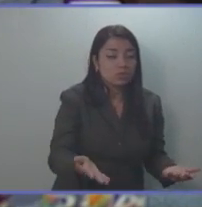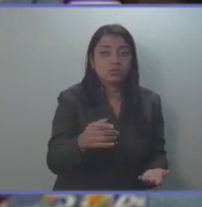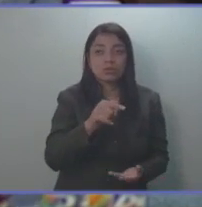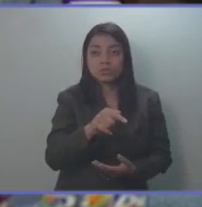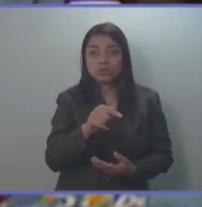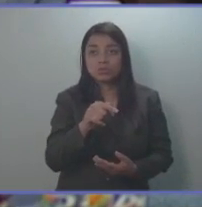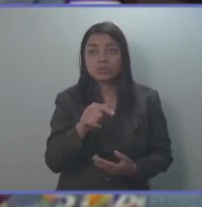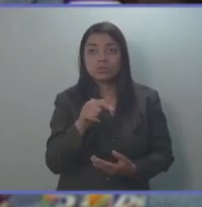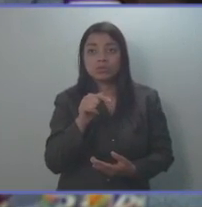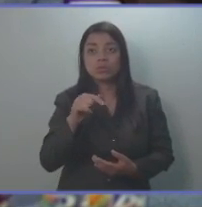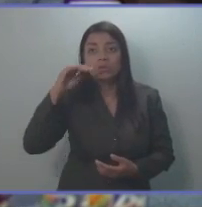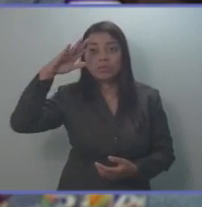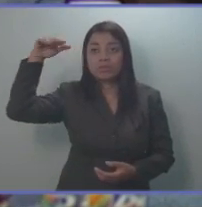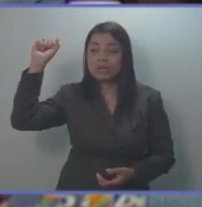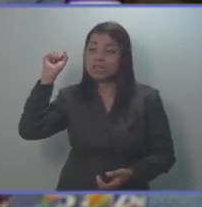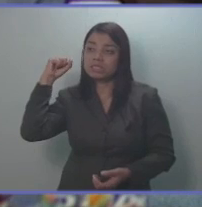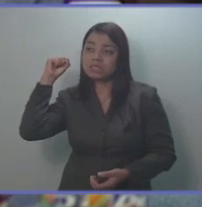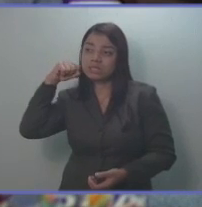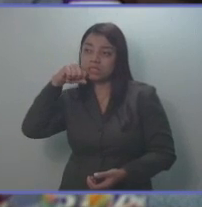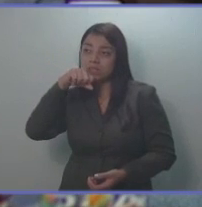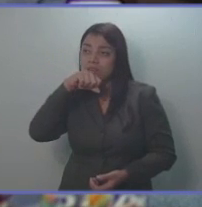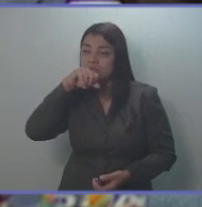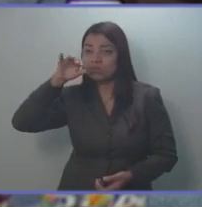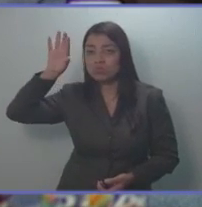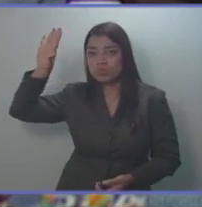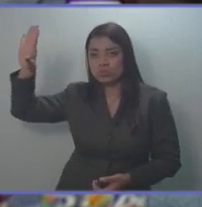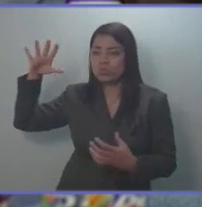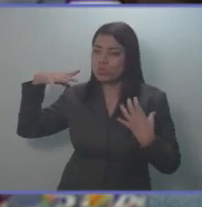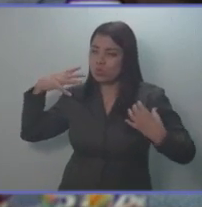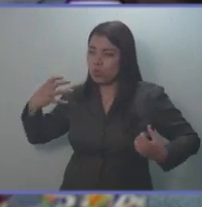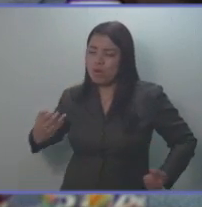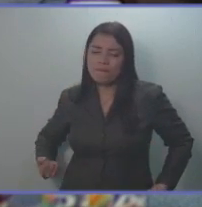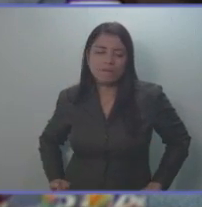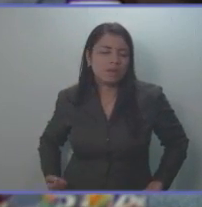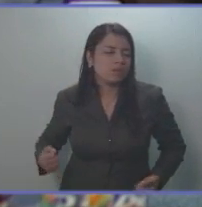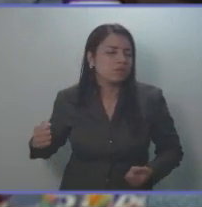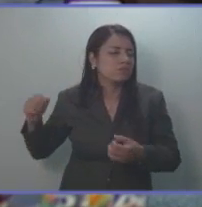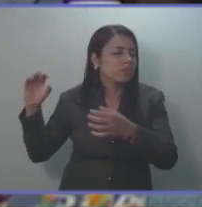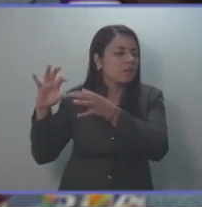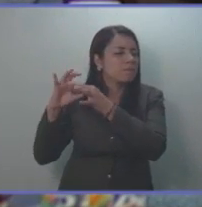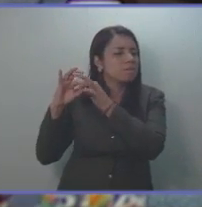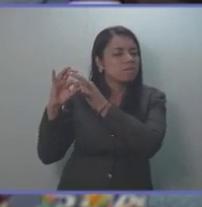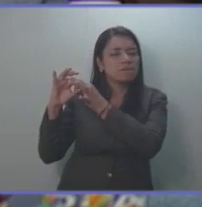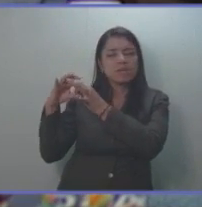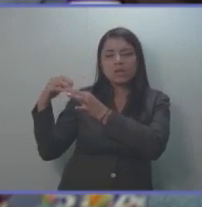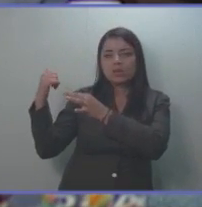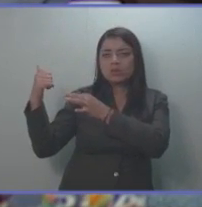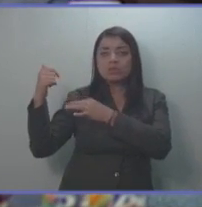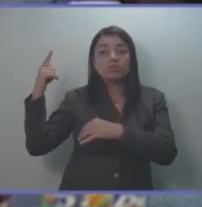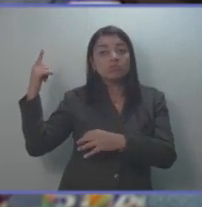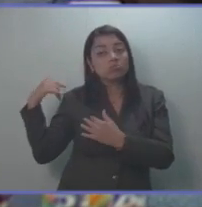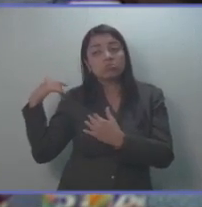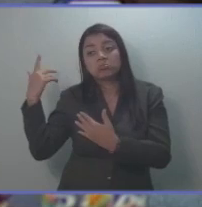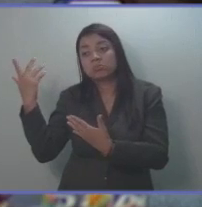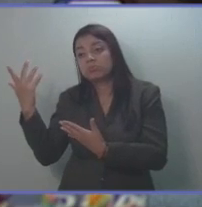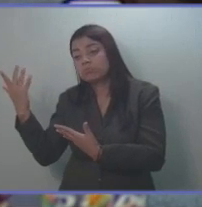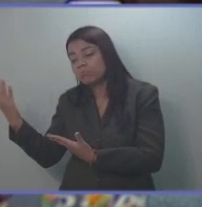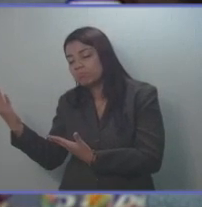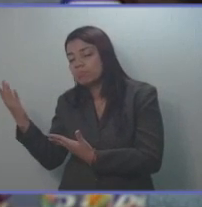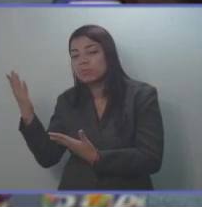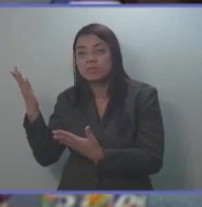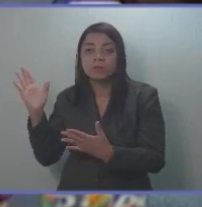ayuda, perdón, de China a Taiwán, un gobierno muy amigo a quien se le debe mucho.